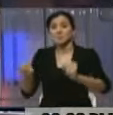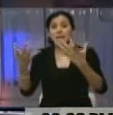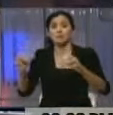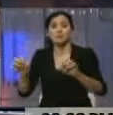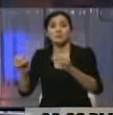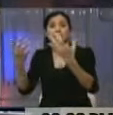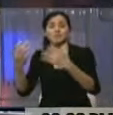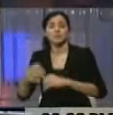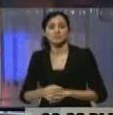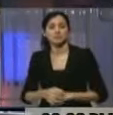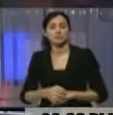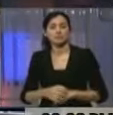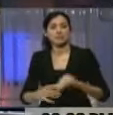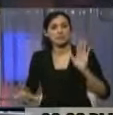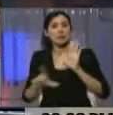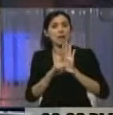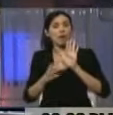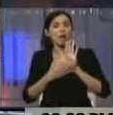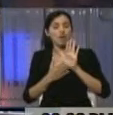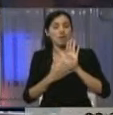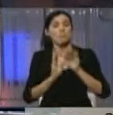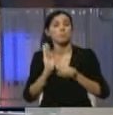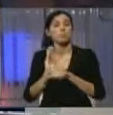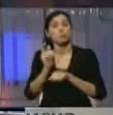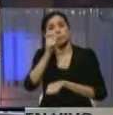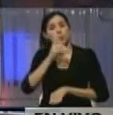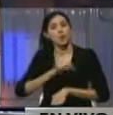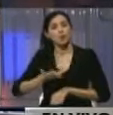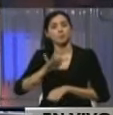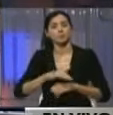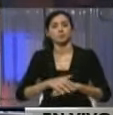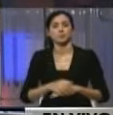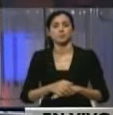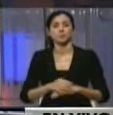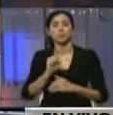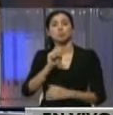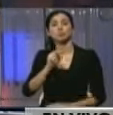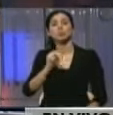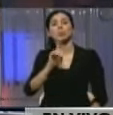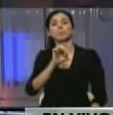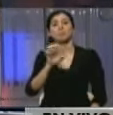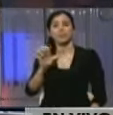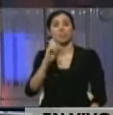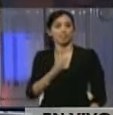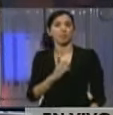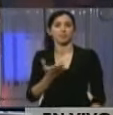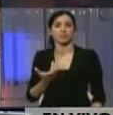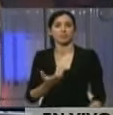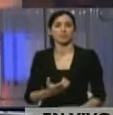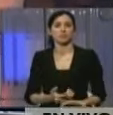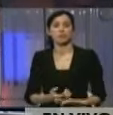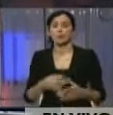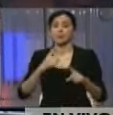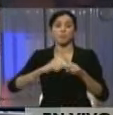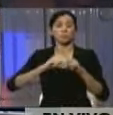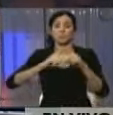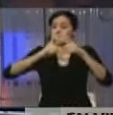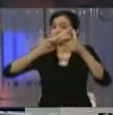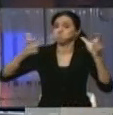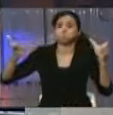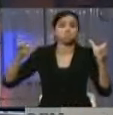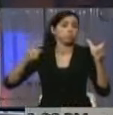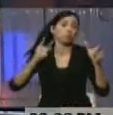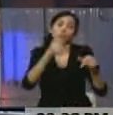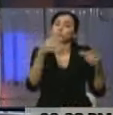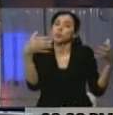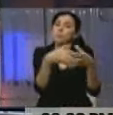la fuerza legal y de protección del pueblo que tiene que tener la SUNDE. Bueno, hay que multiplicarse por mil. Bueno, te tocó a ti y a tu equipo.